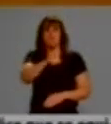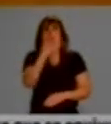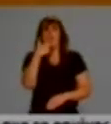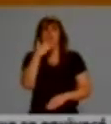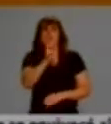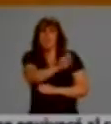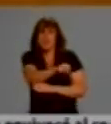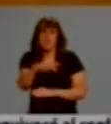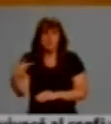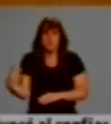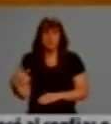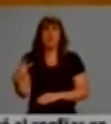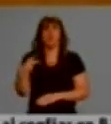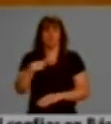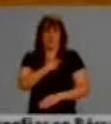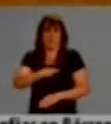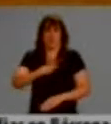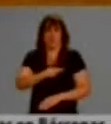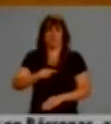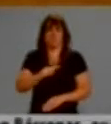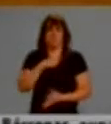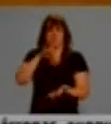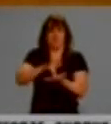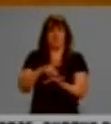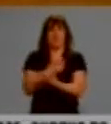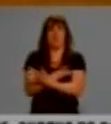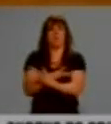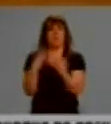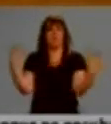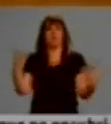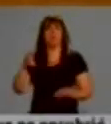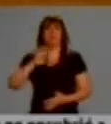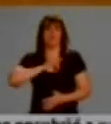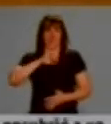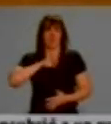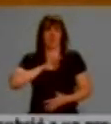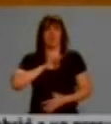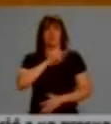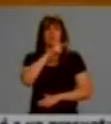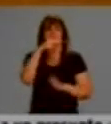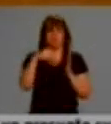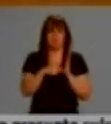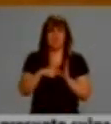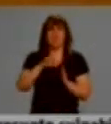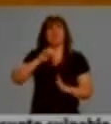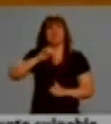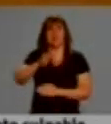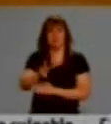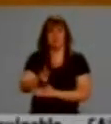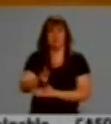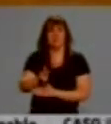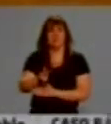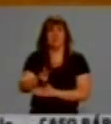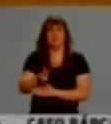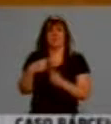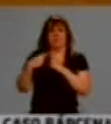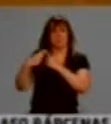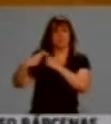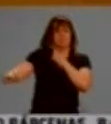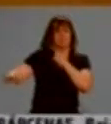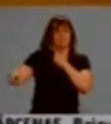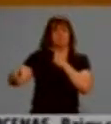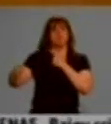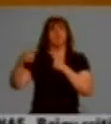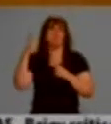la comisión rogatoria cuando el 18 de enero de 2013 le mandó un